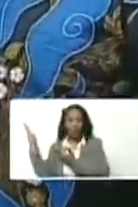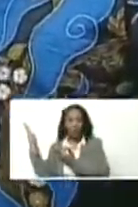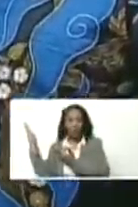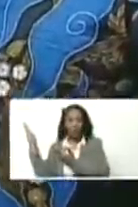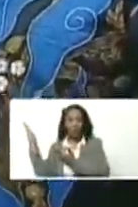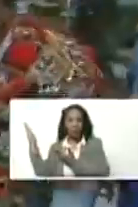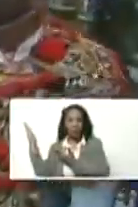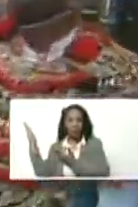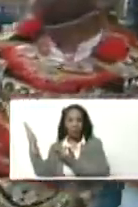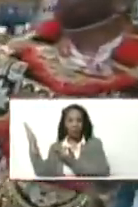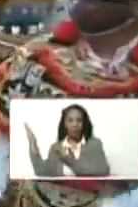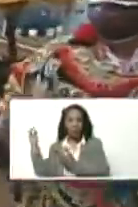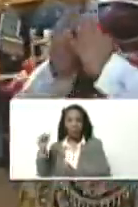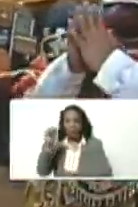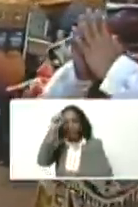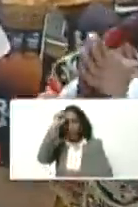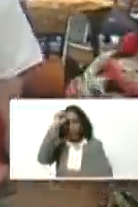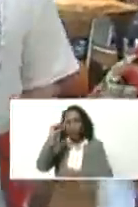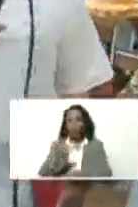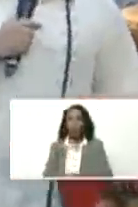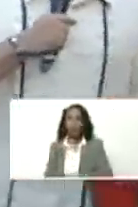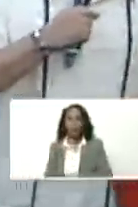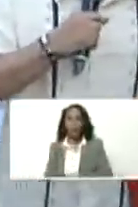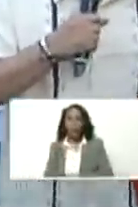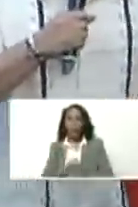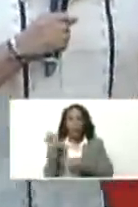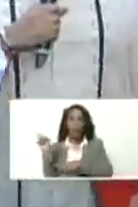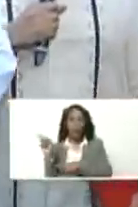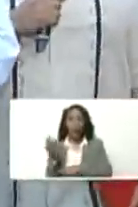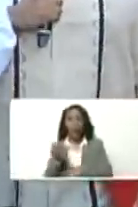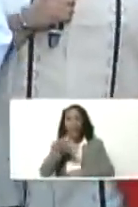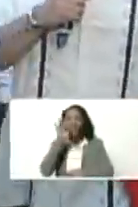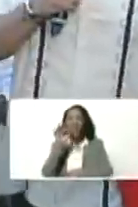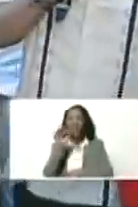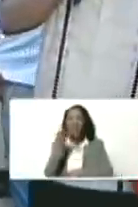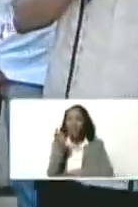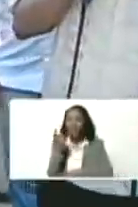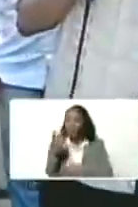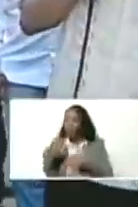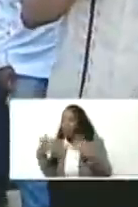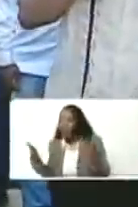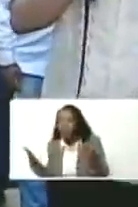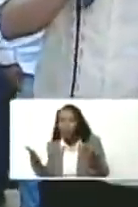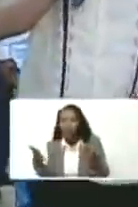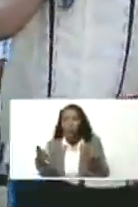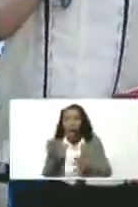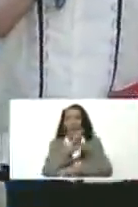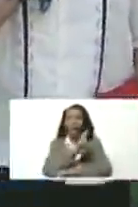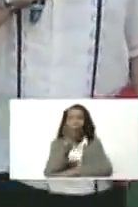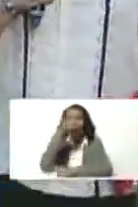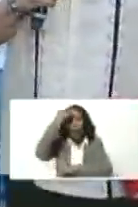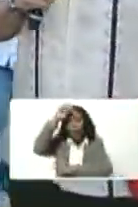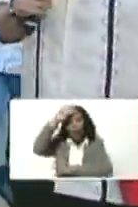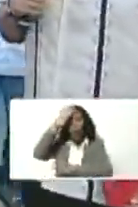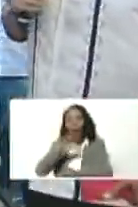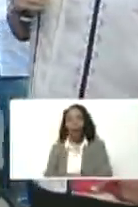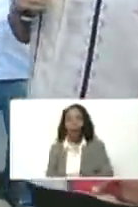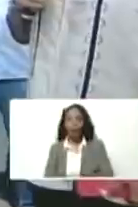Bueno, mis saludos a Indonesia, muchas gracias. El café nunca llegó. La República de Cuba, presidente.